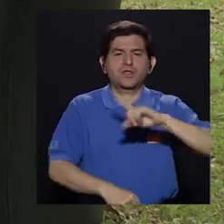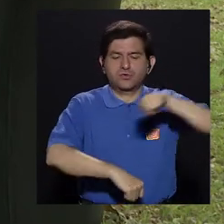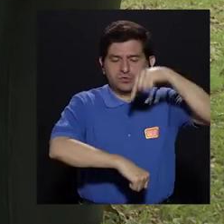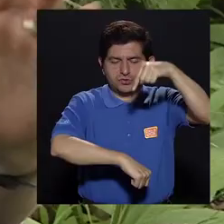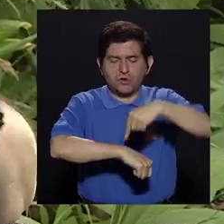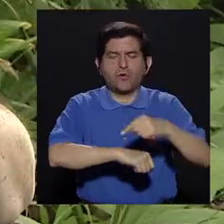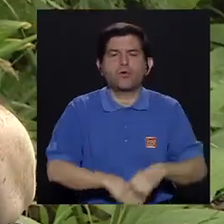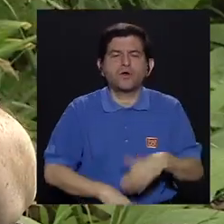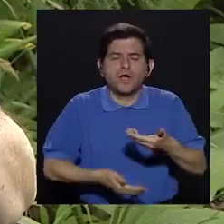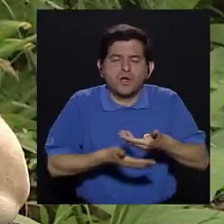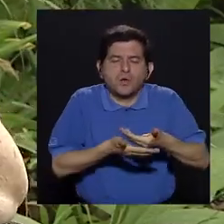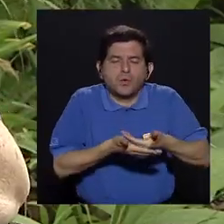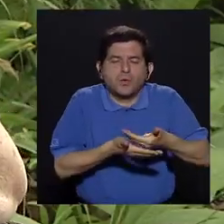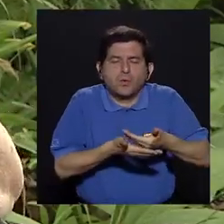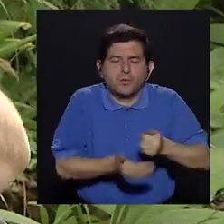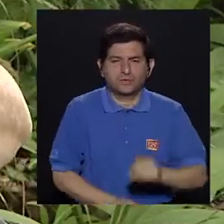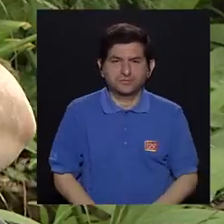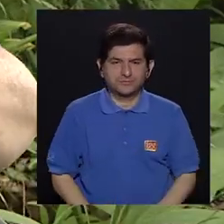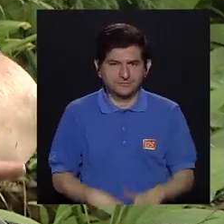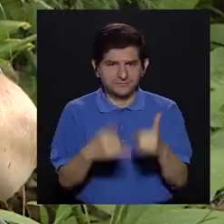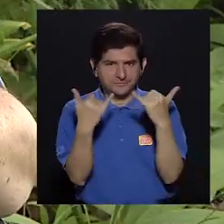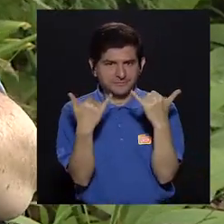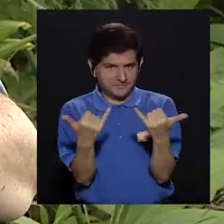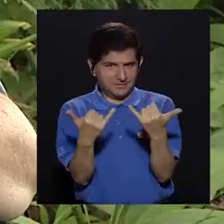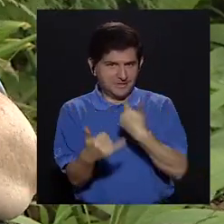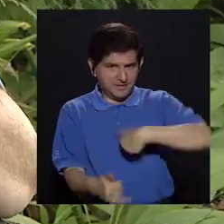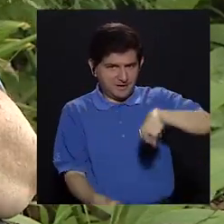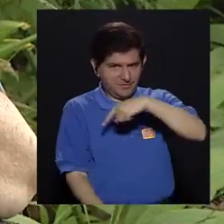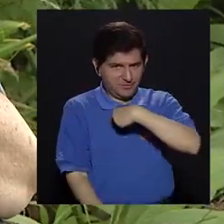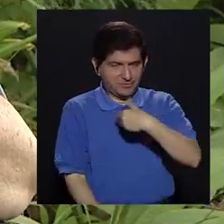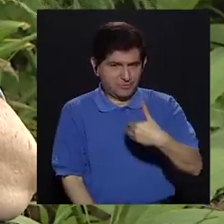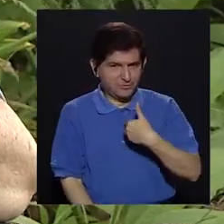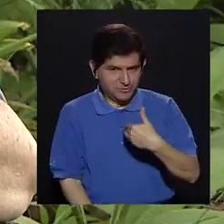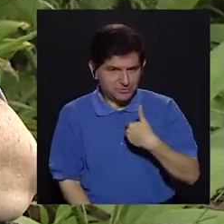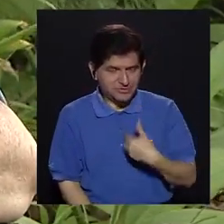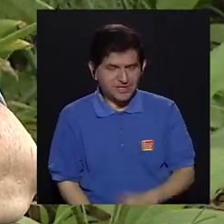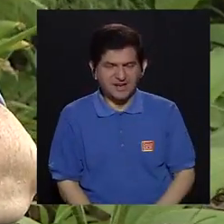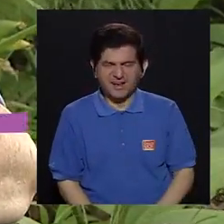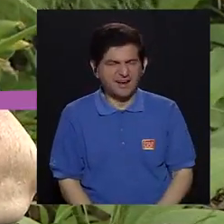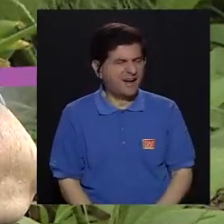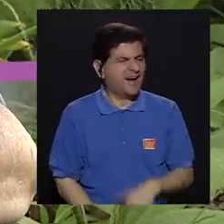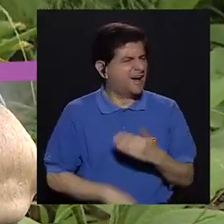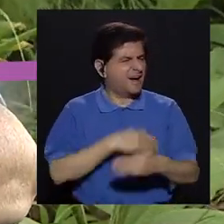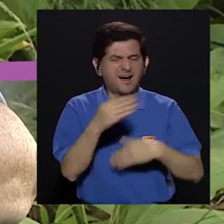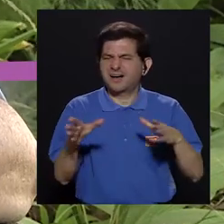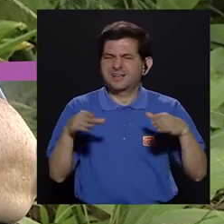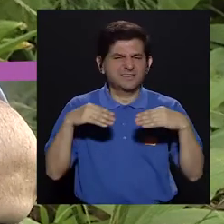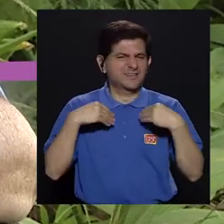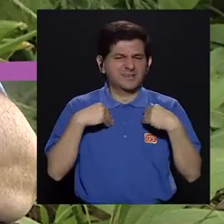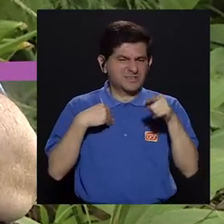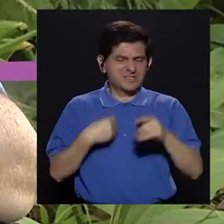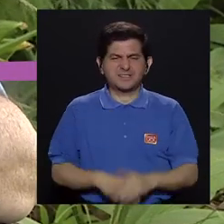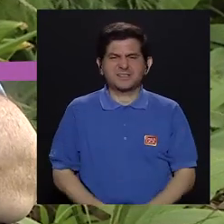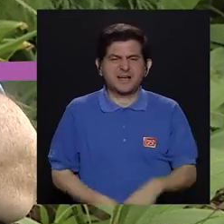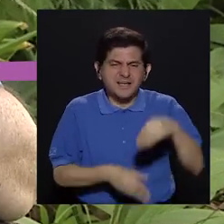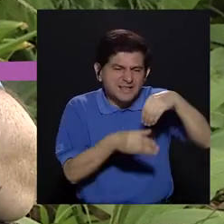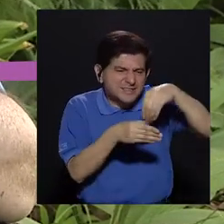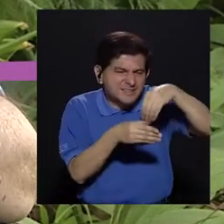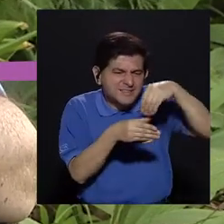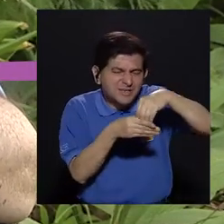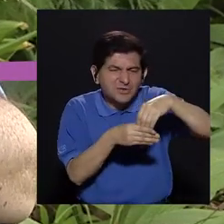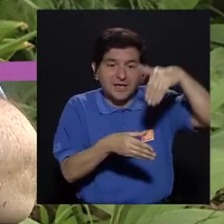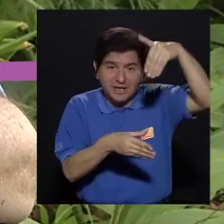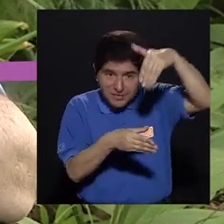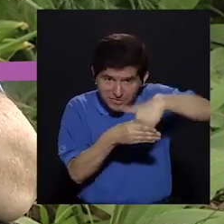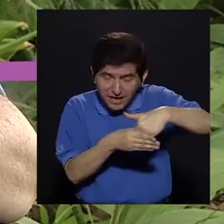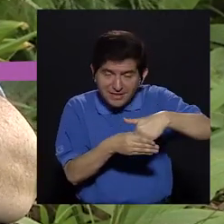horas. Entonces, si nosotros tuviéramos una intolerancia a esos carbohidratos que hay